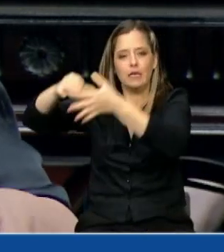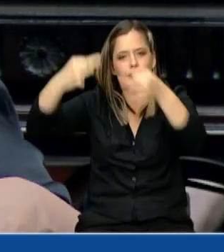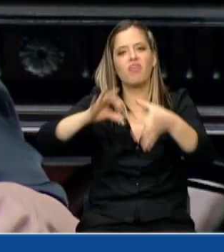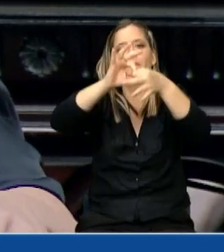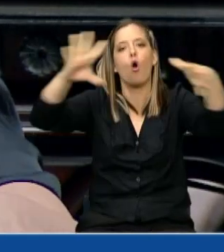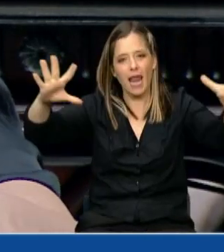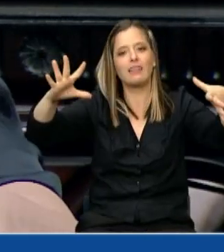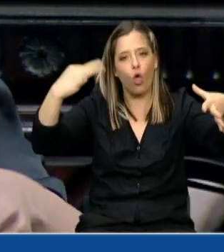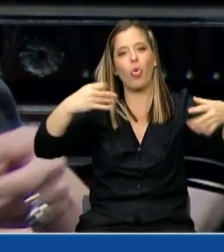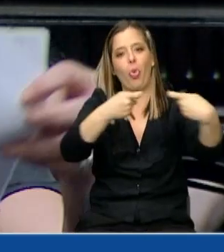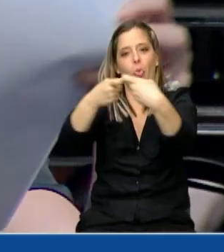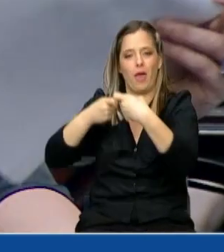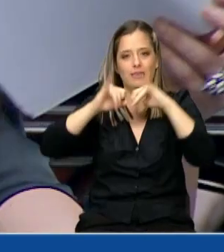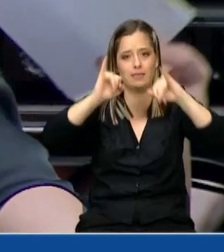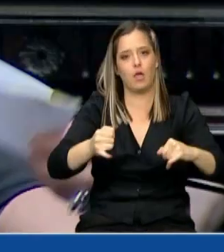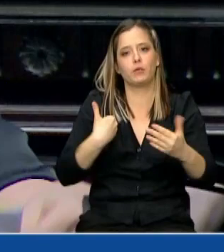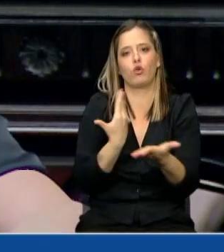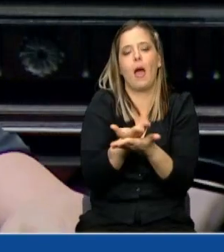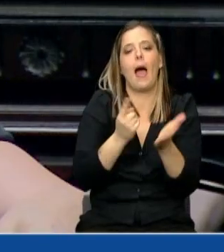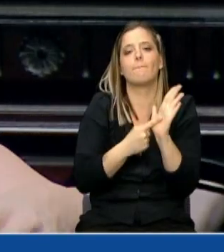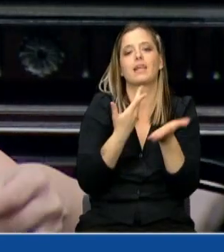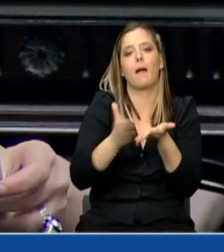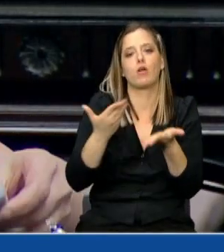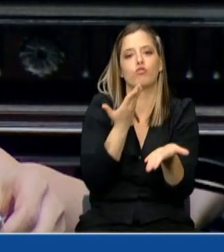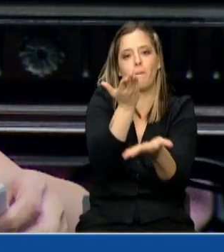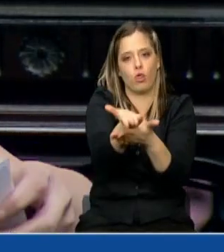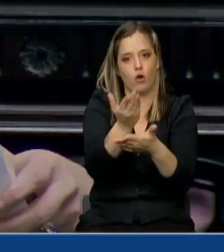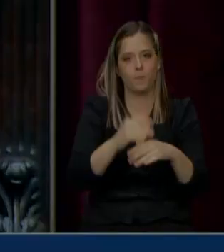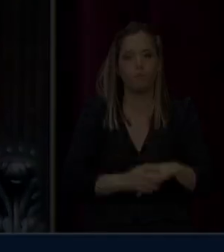eso pido el acompañamiento de este apartamento. De acuerdo.